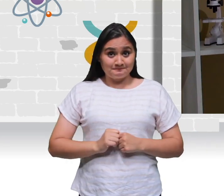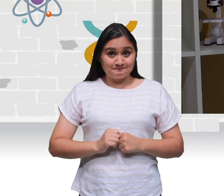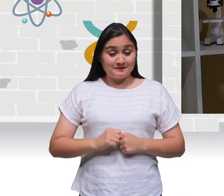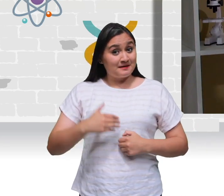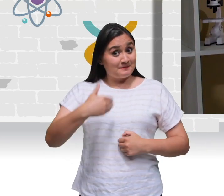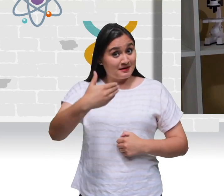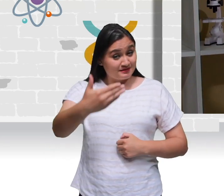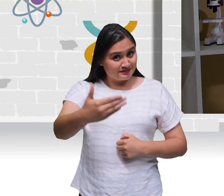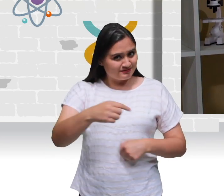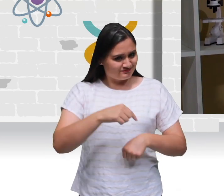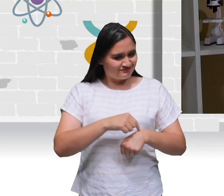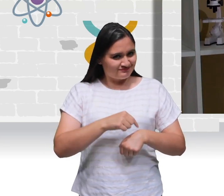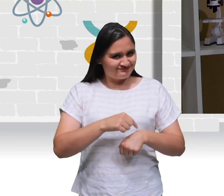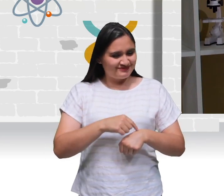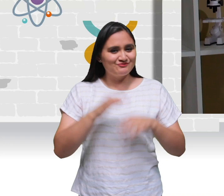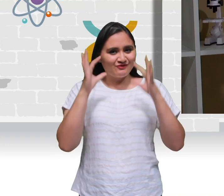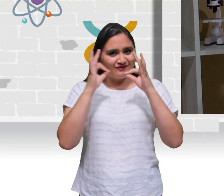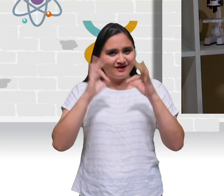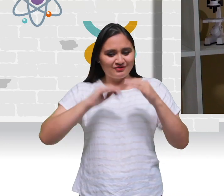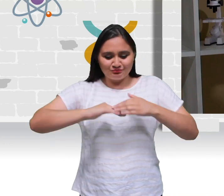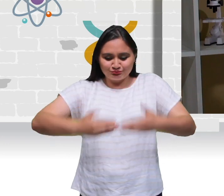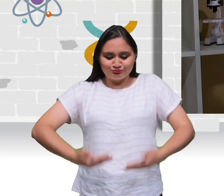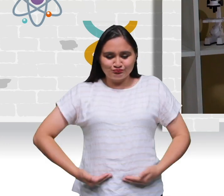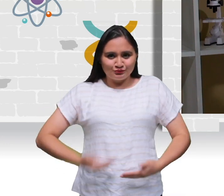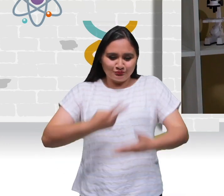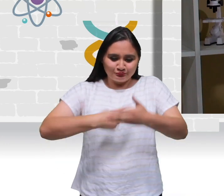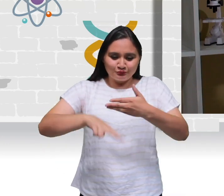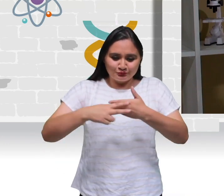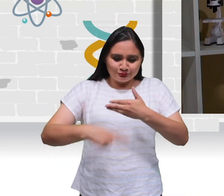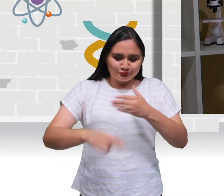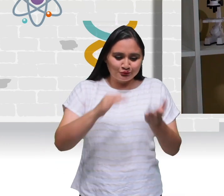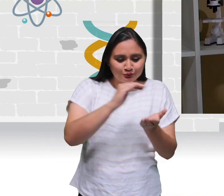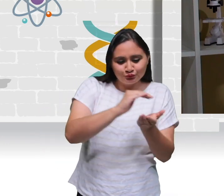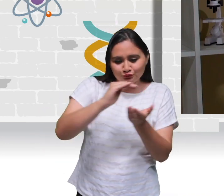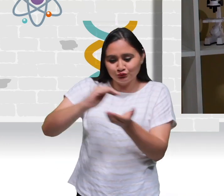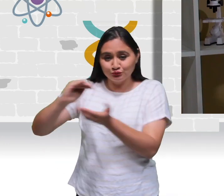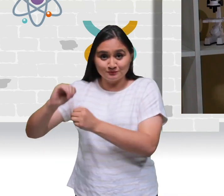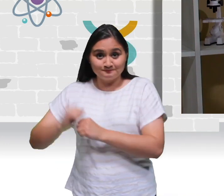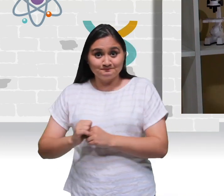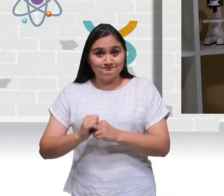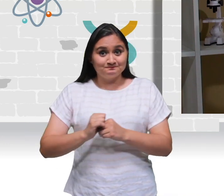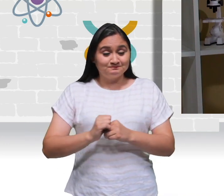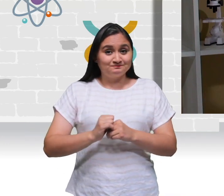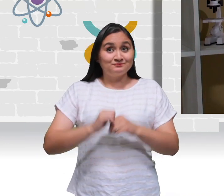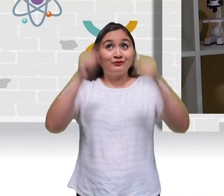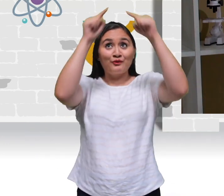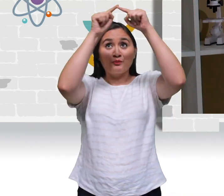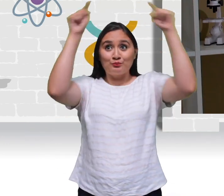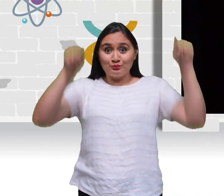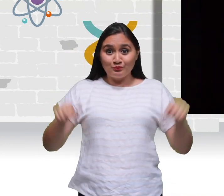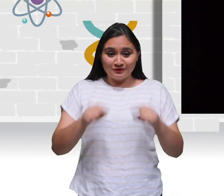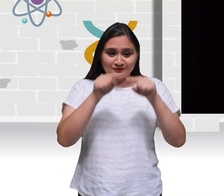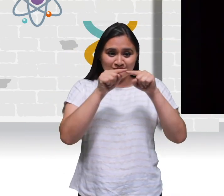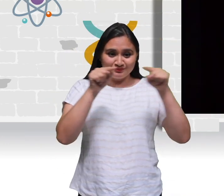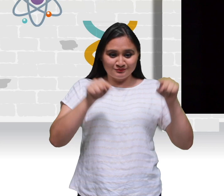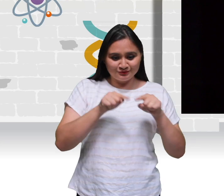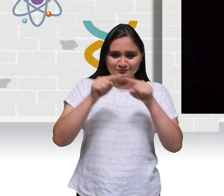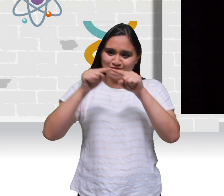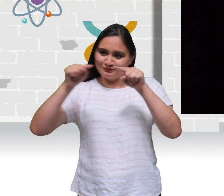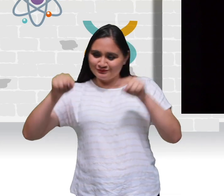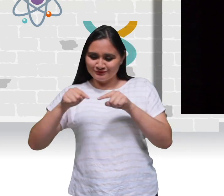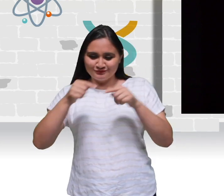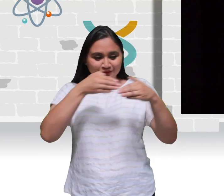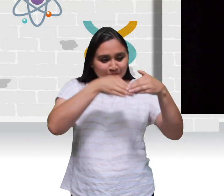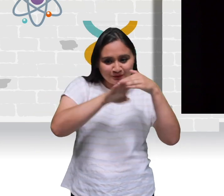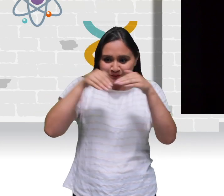la gata tuvo gatitos, este genio, que también era científico, hizo agujeros para los gatitos también. A este genio